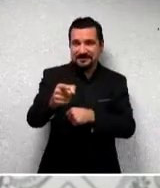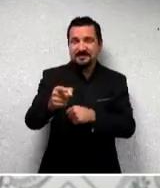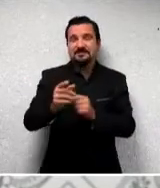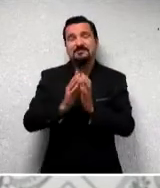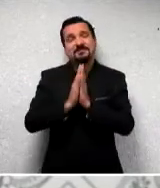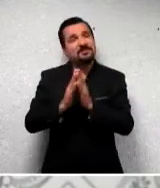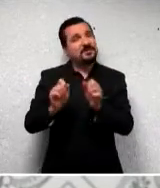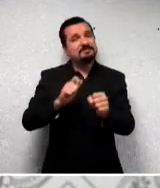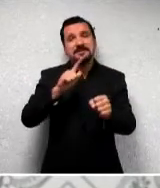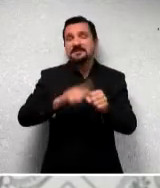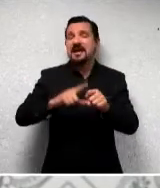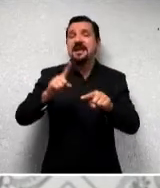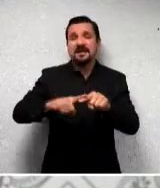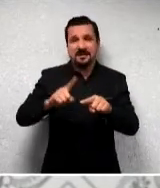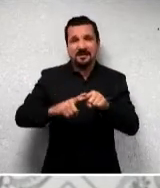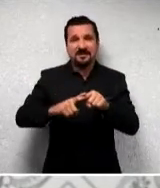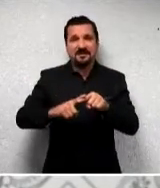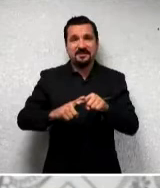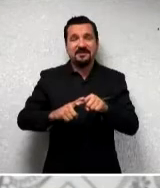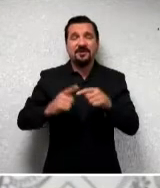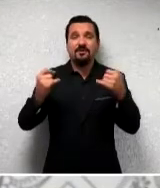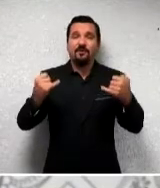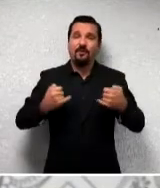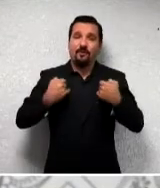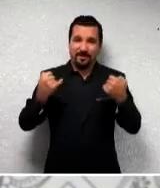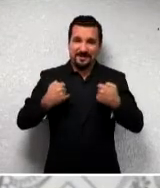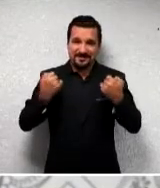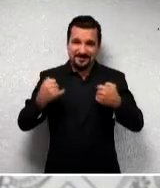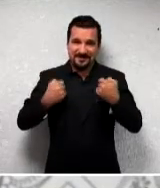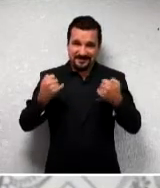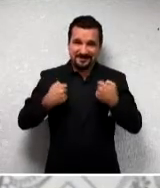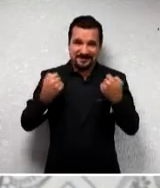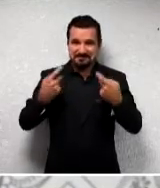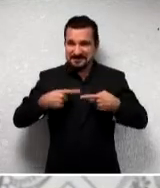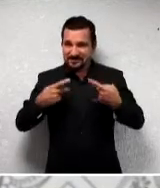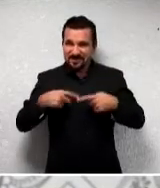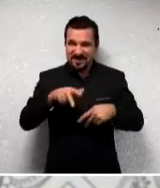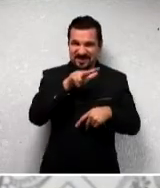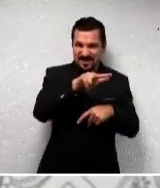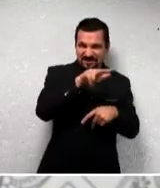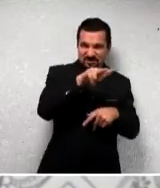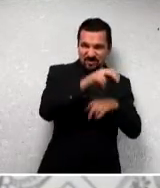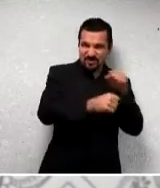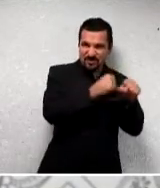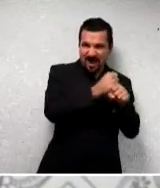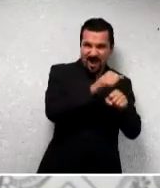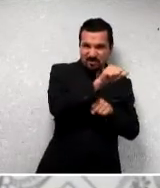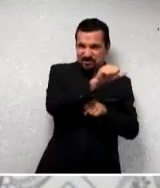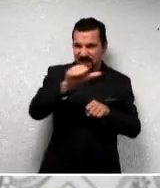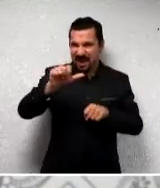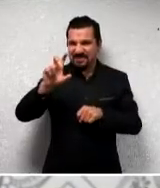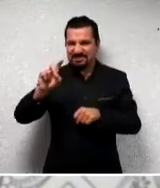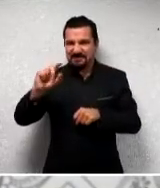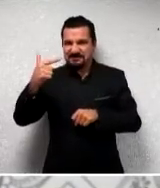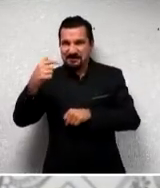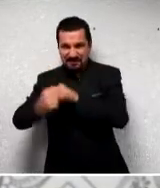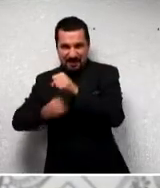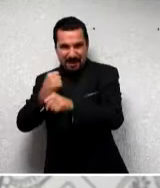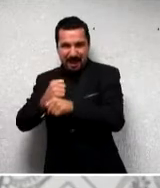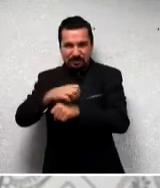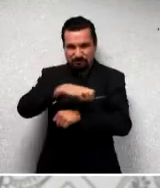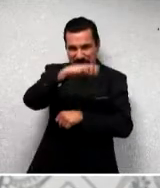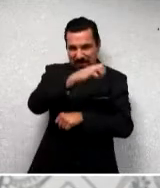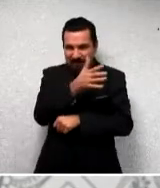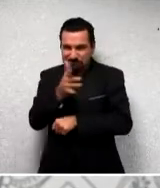manera especial a nuestra población que están entre los 18 y los 37 años de